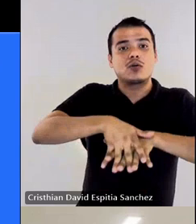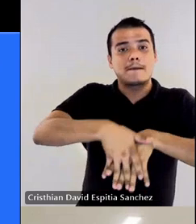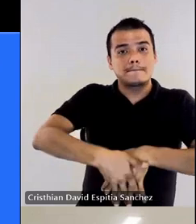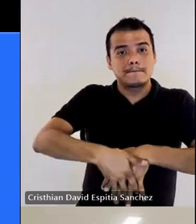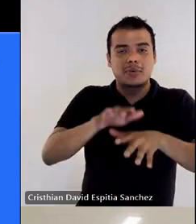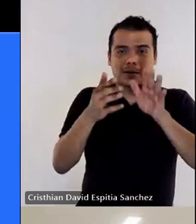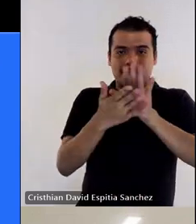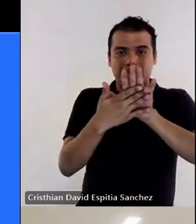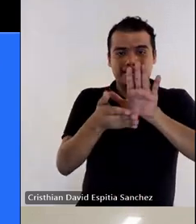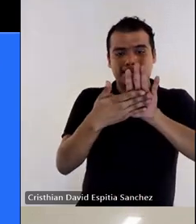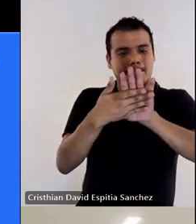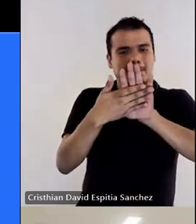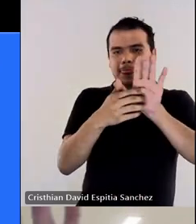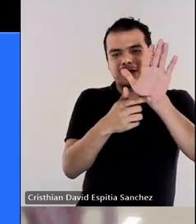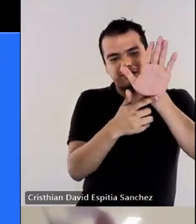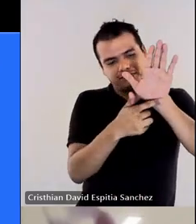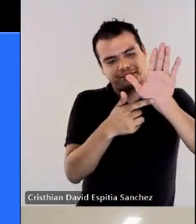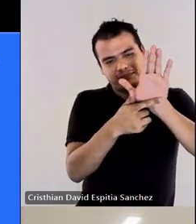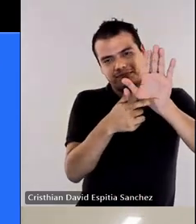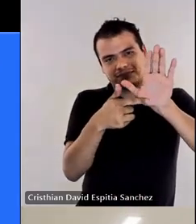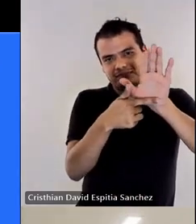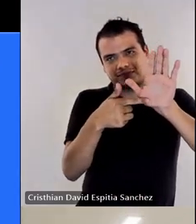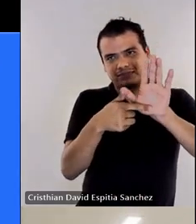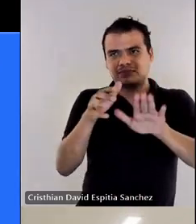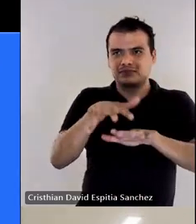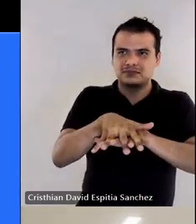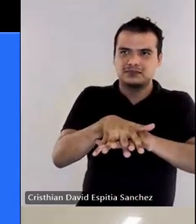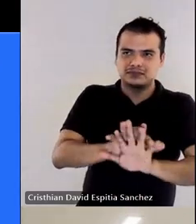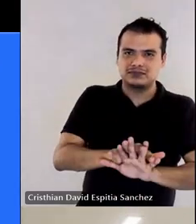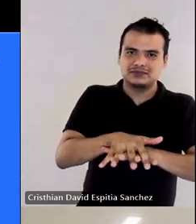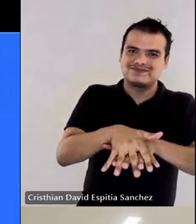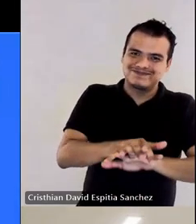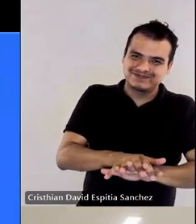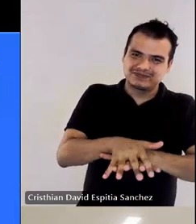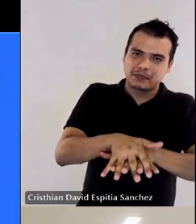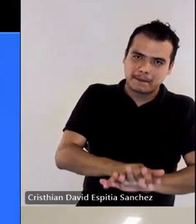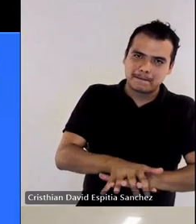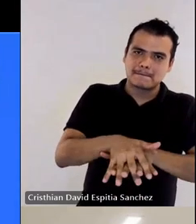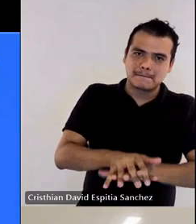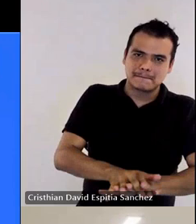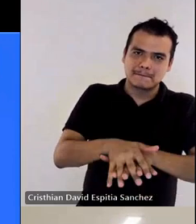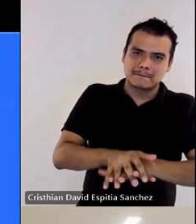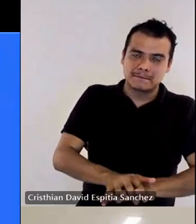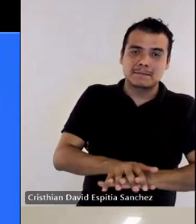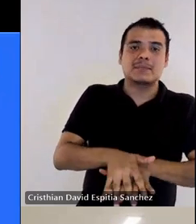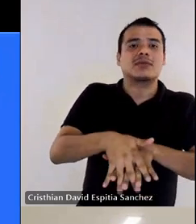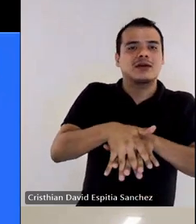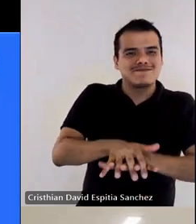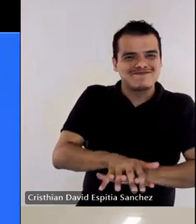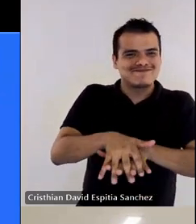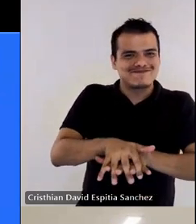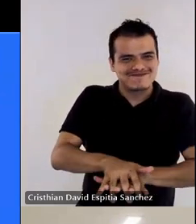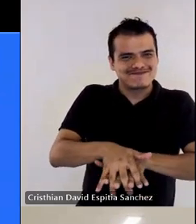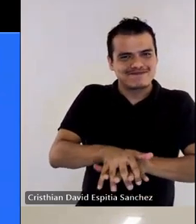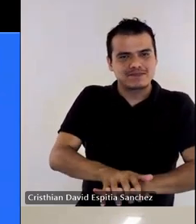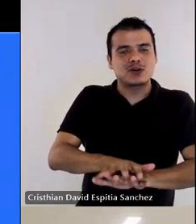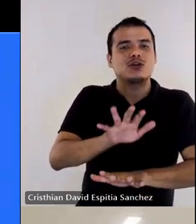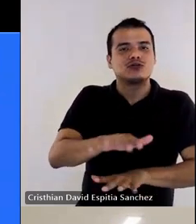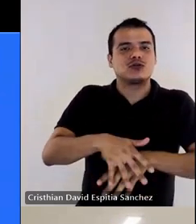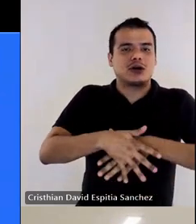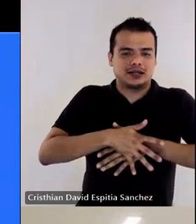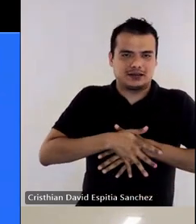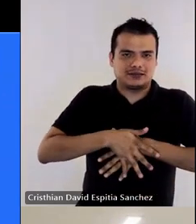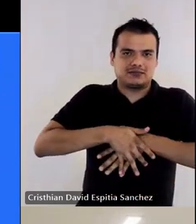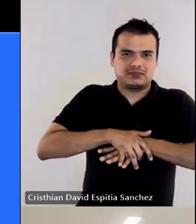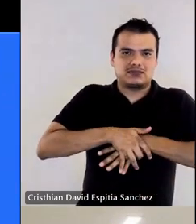la palma. Entonces las podemos entrelazar los dos deditos y pero lo importante es que siempre esté una manito encima de la